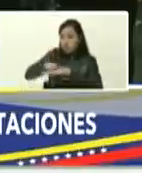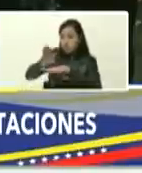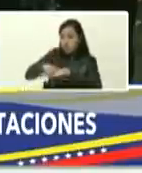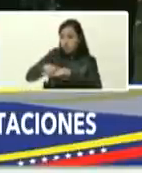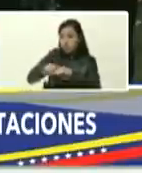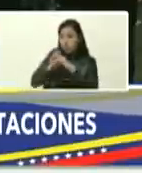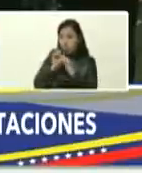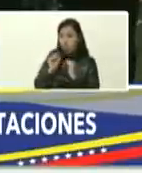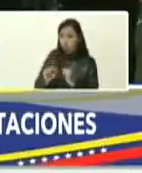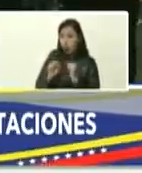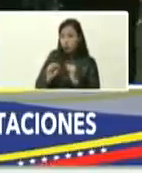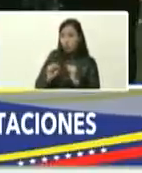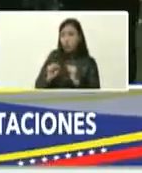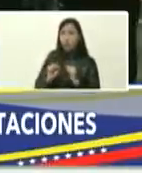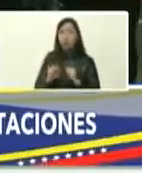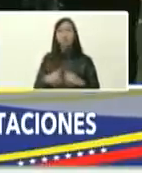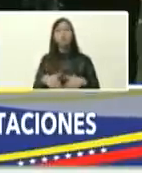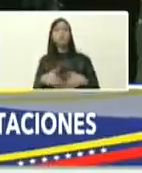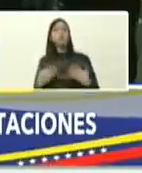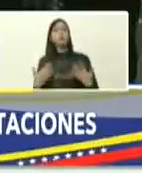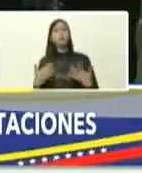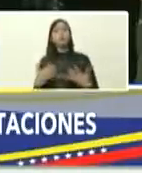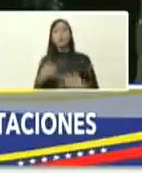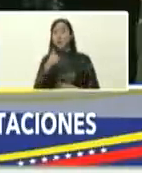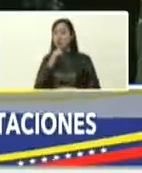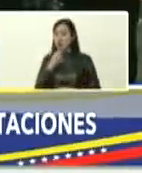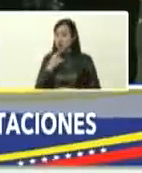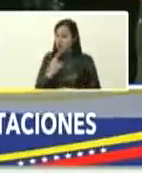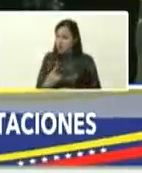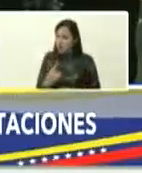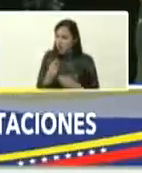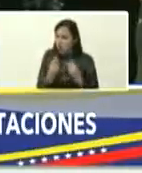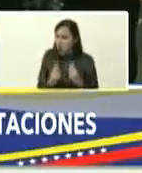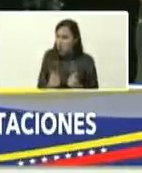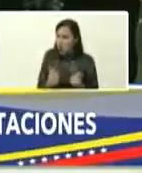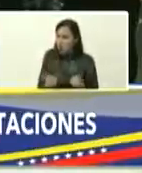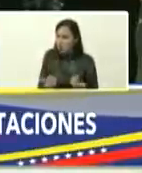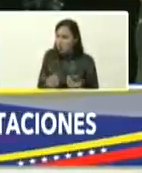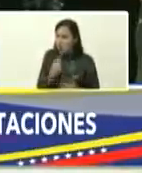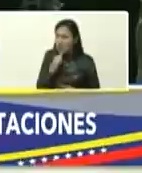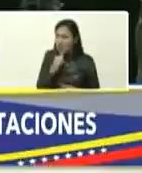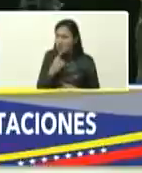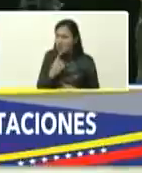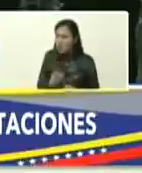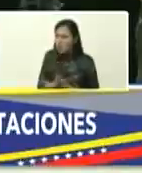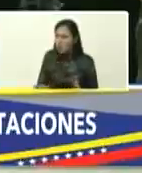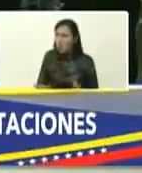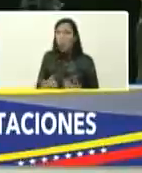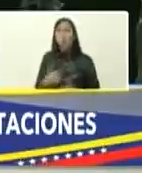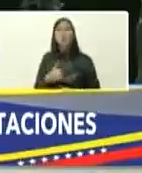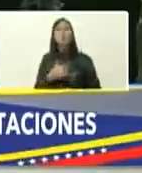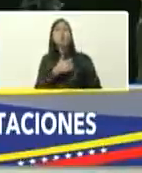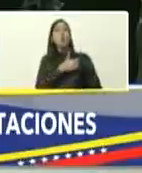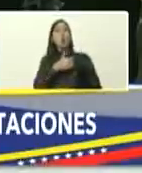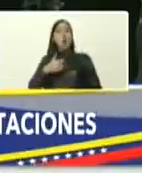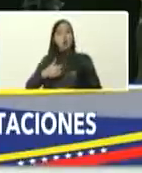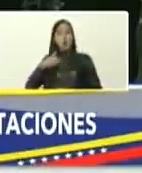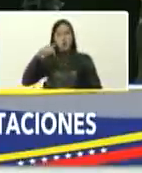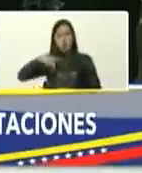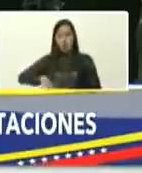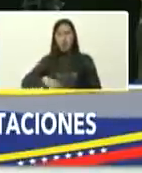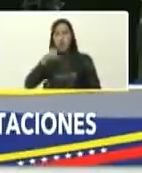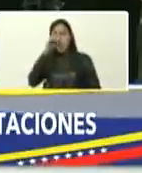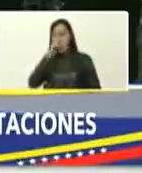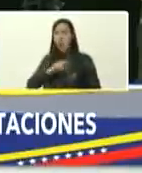dura. ¿Quién dijo que iba a ser suave? Yo quiero año 2022,